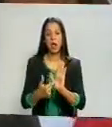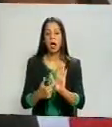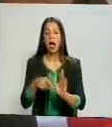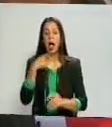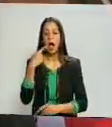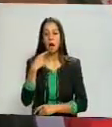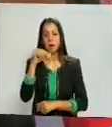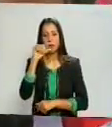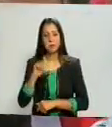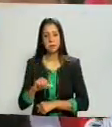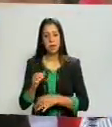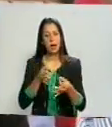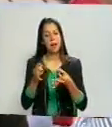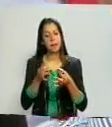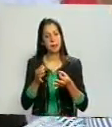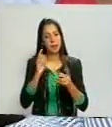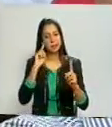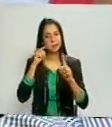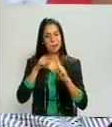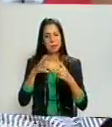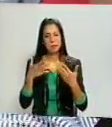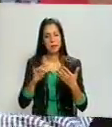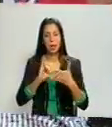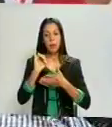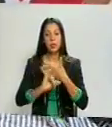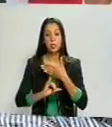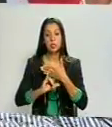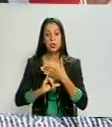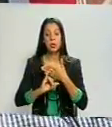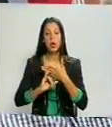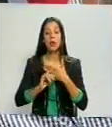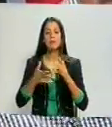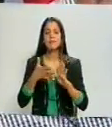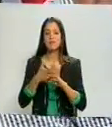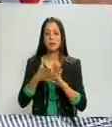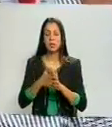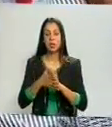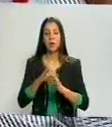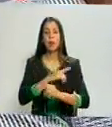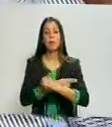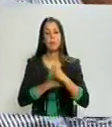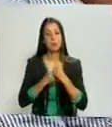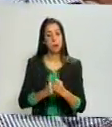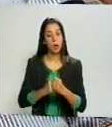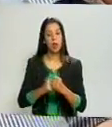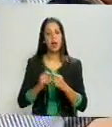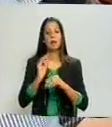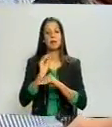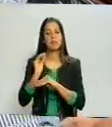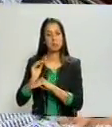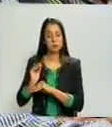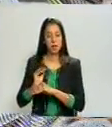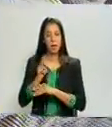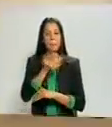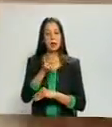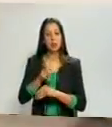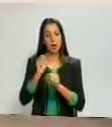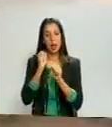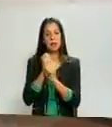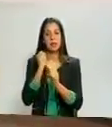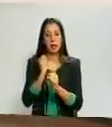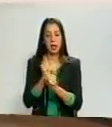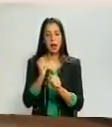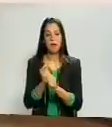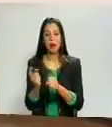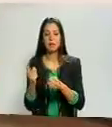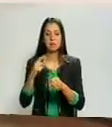En tal sentido, expresó que el espíritu de dicho decreto responde al fortalecimiento de la protección integral de los trabajadores y las